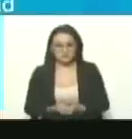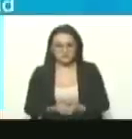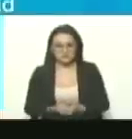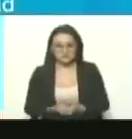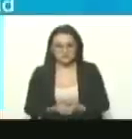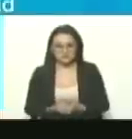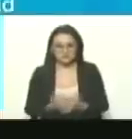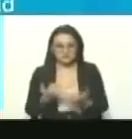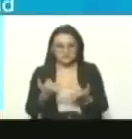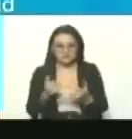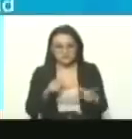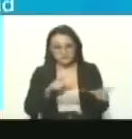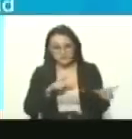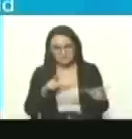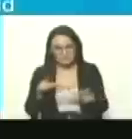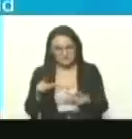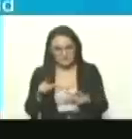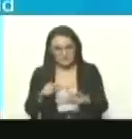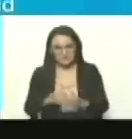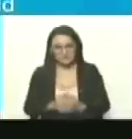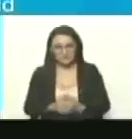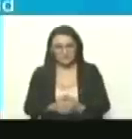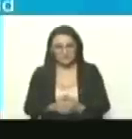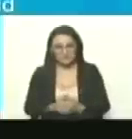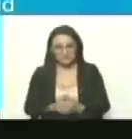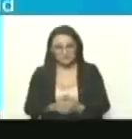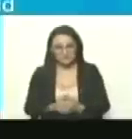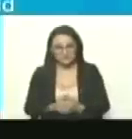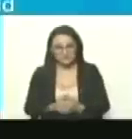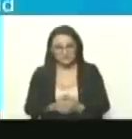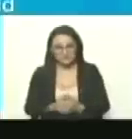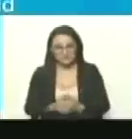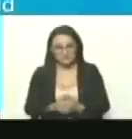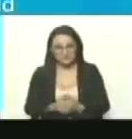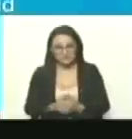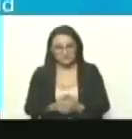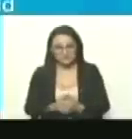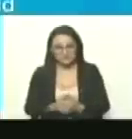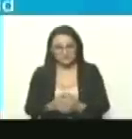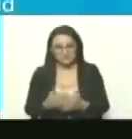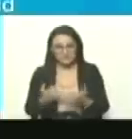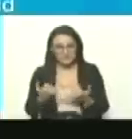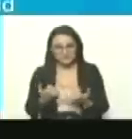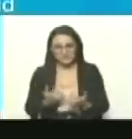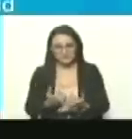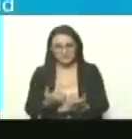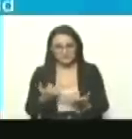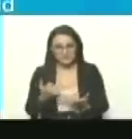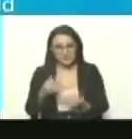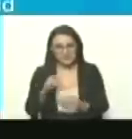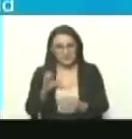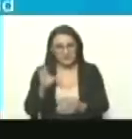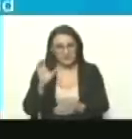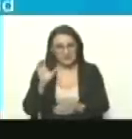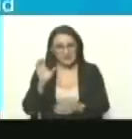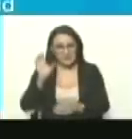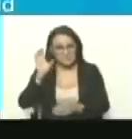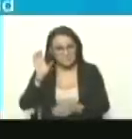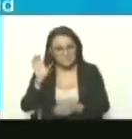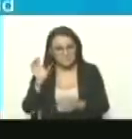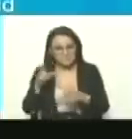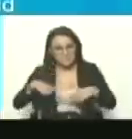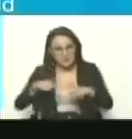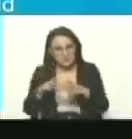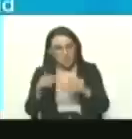misiones socialista Zulia comunal que no ha sido cancelada, el espacio donde aquí se dan todas